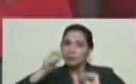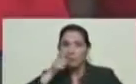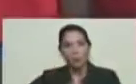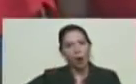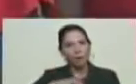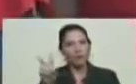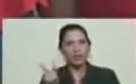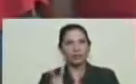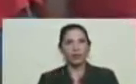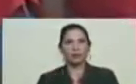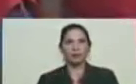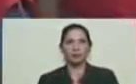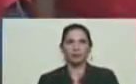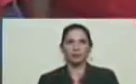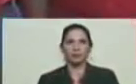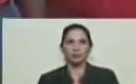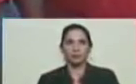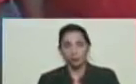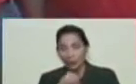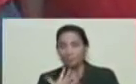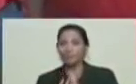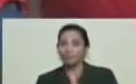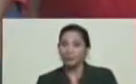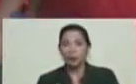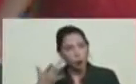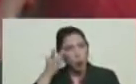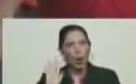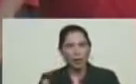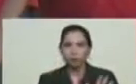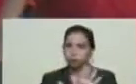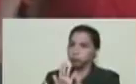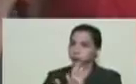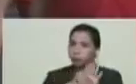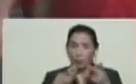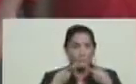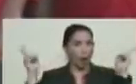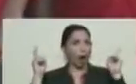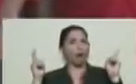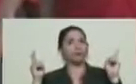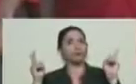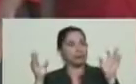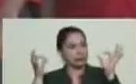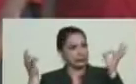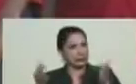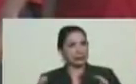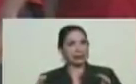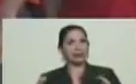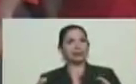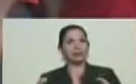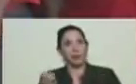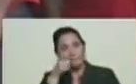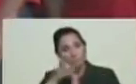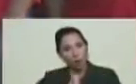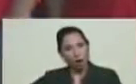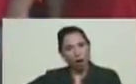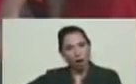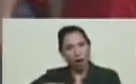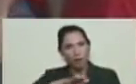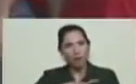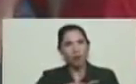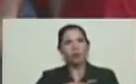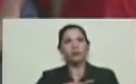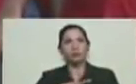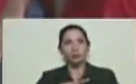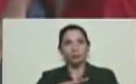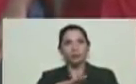Venezuela! Bueno, compatriota, yo creo que esto es una demostración contundente de un pueblo que ha salido a